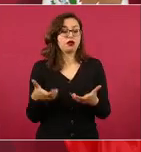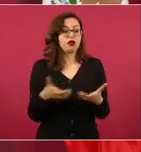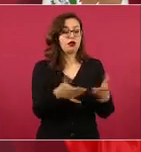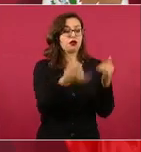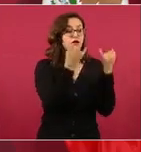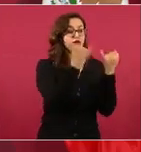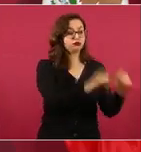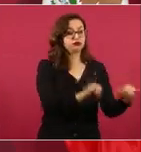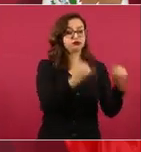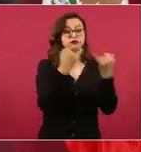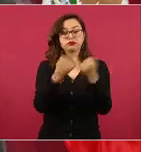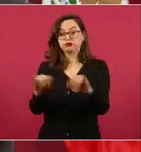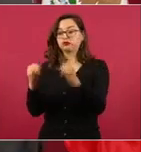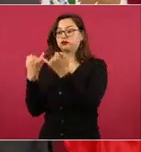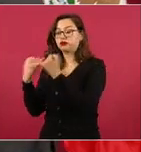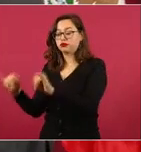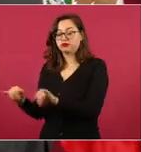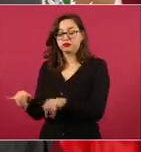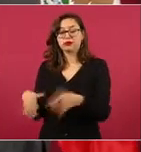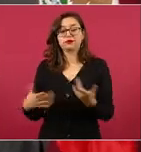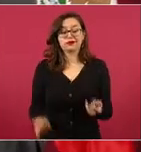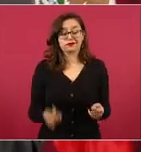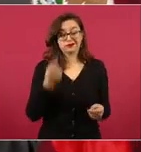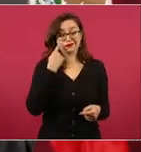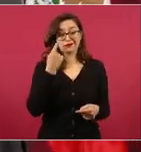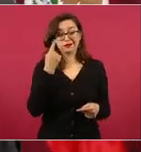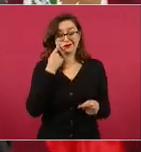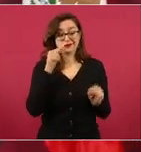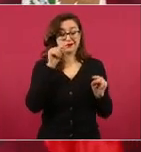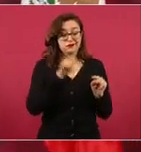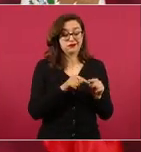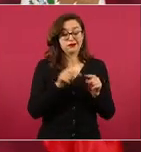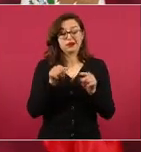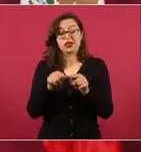hacer de Tepic a Boca de Chila